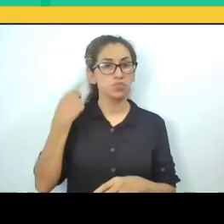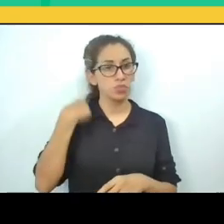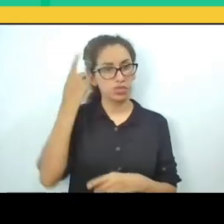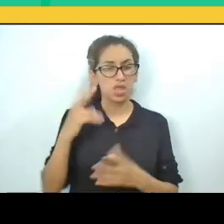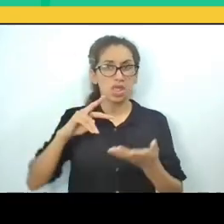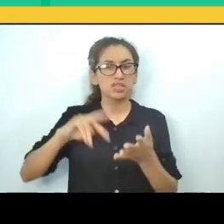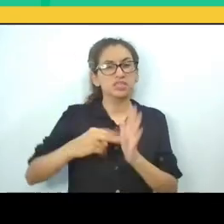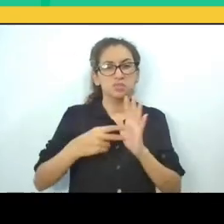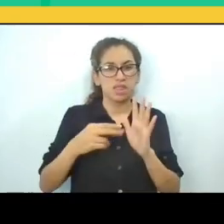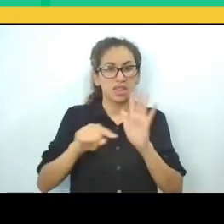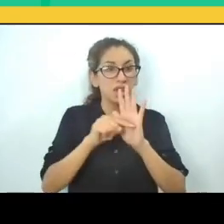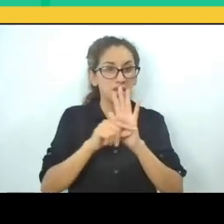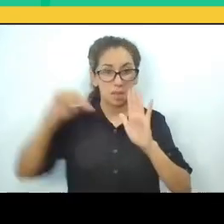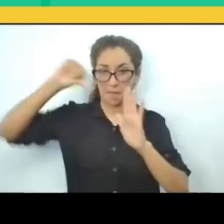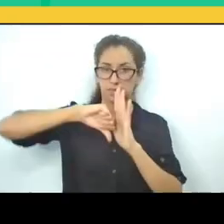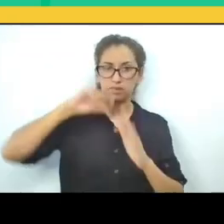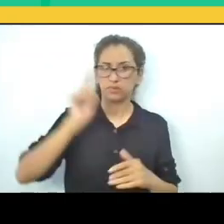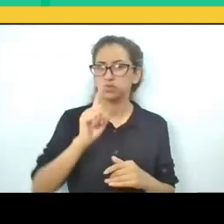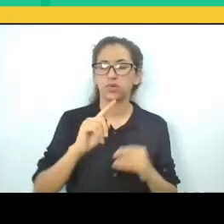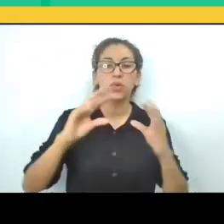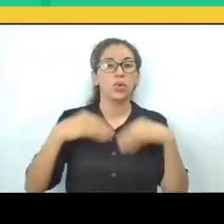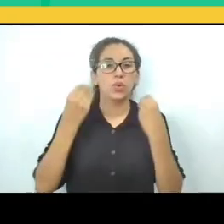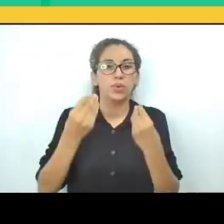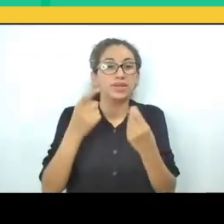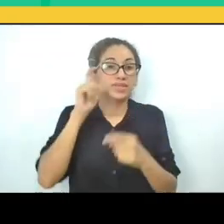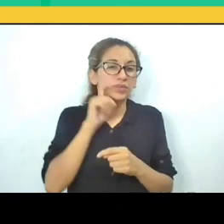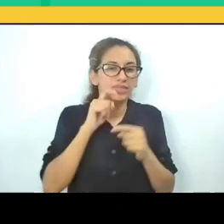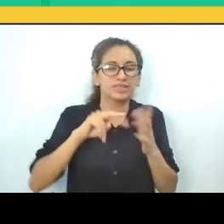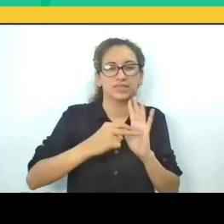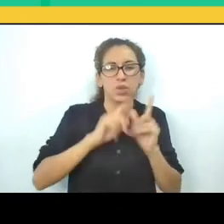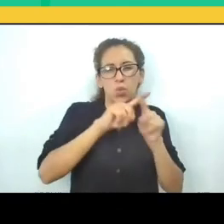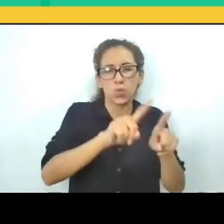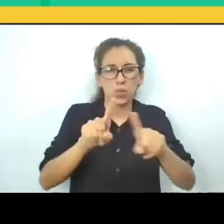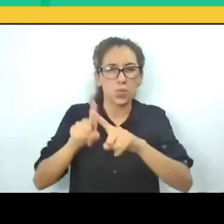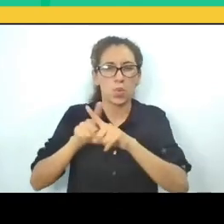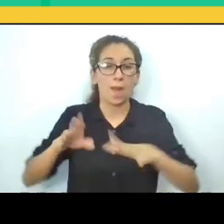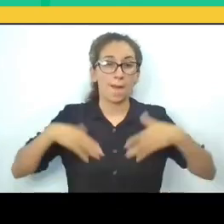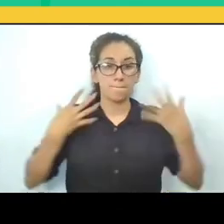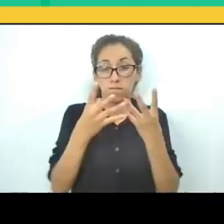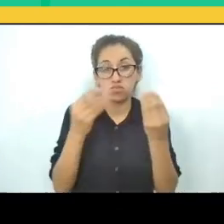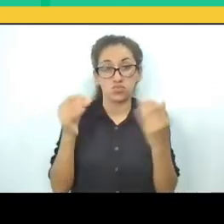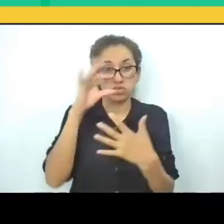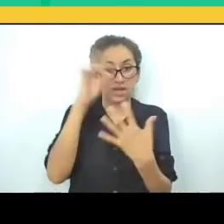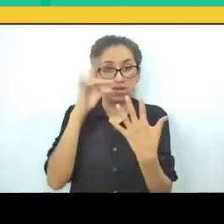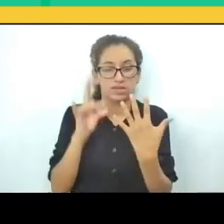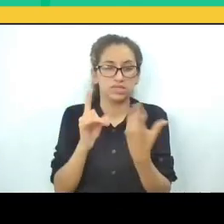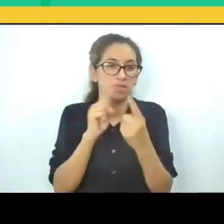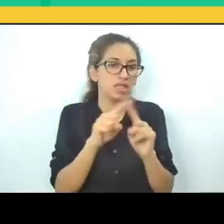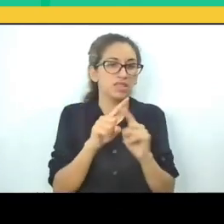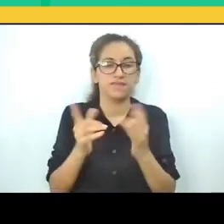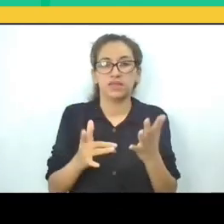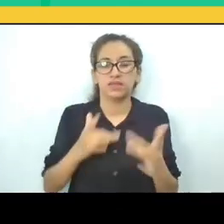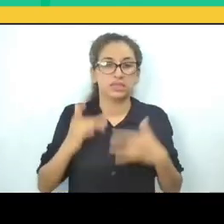que, como dije hace un rato, la sexualidad es tan diversa y puede haber muchas alternativas y variabilidad que en